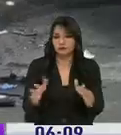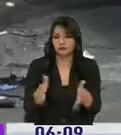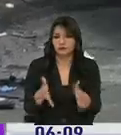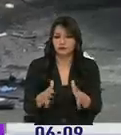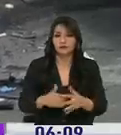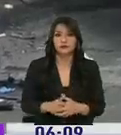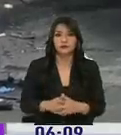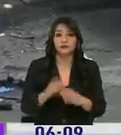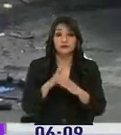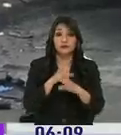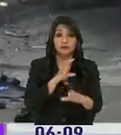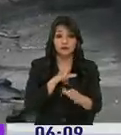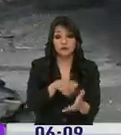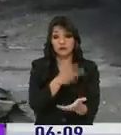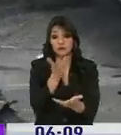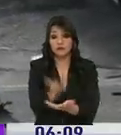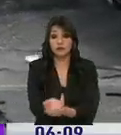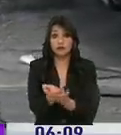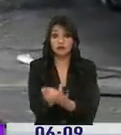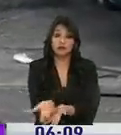El bus, luego de voltearlo,